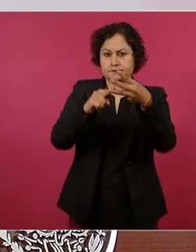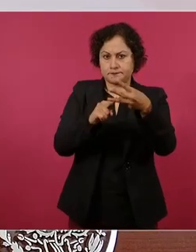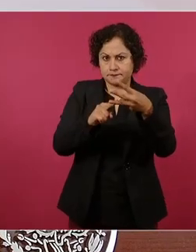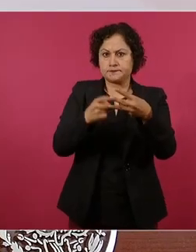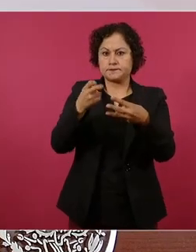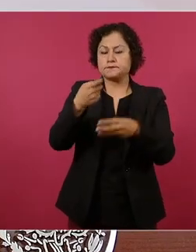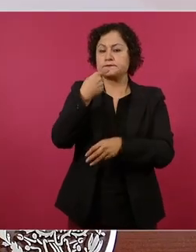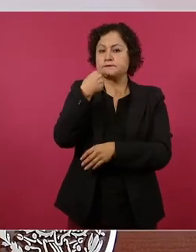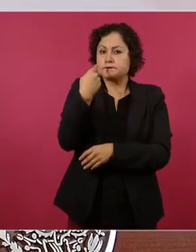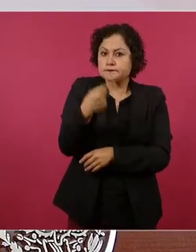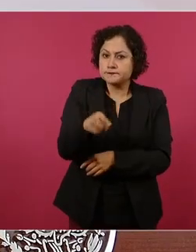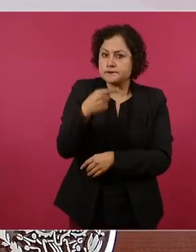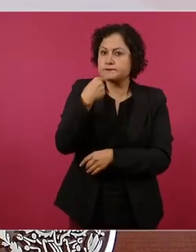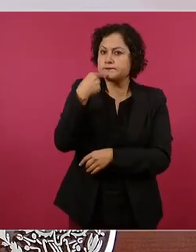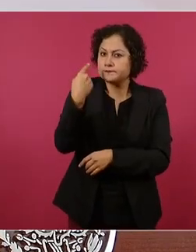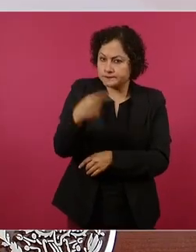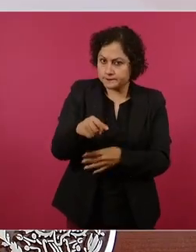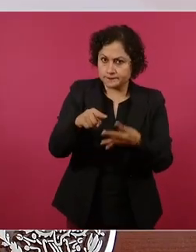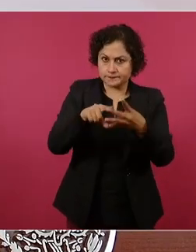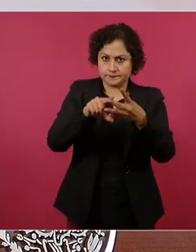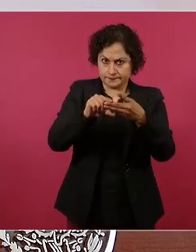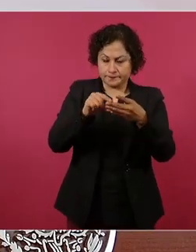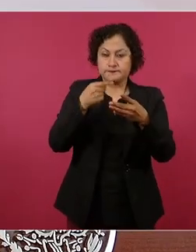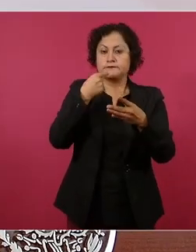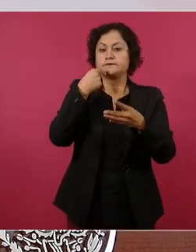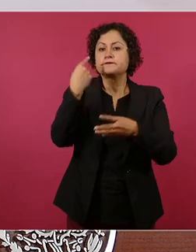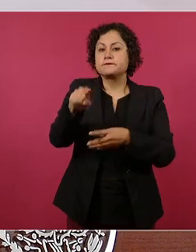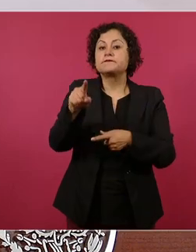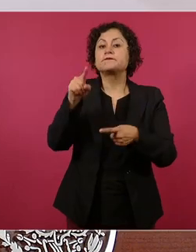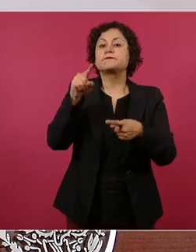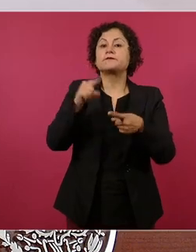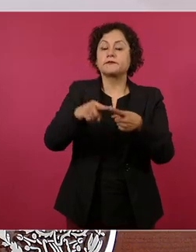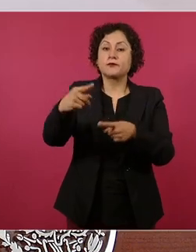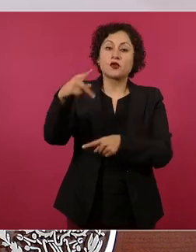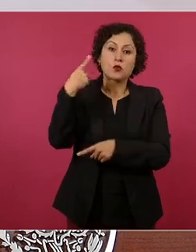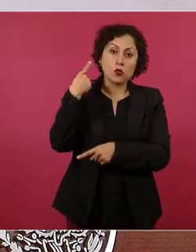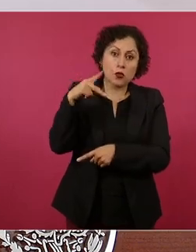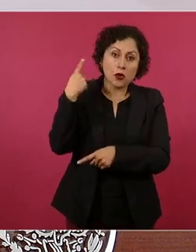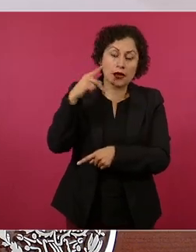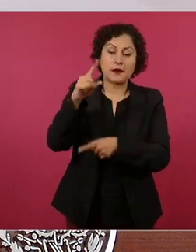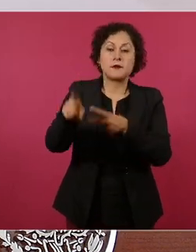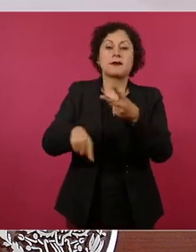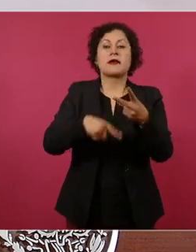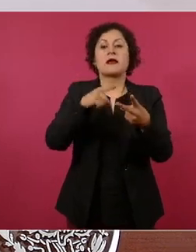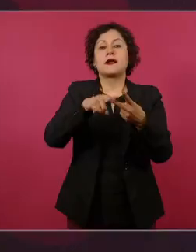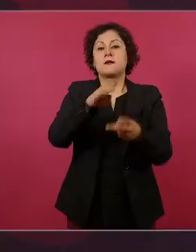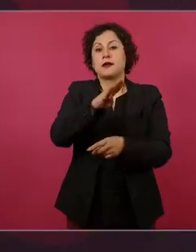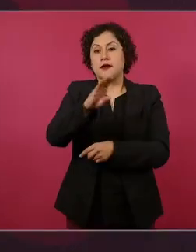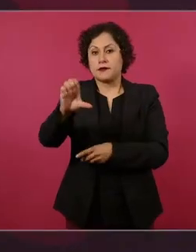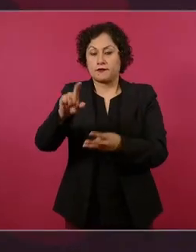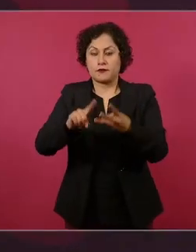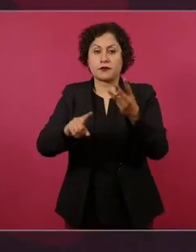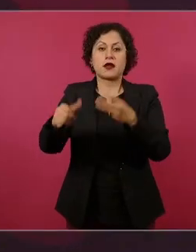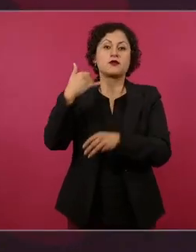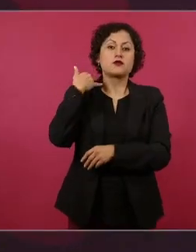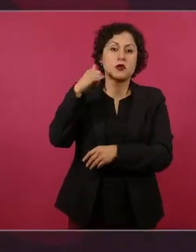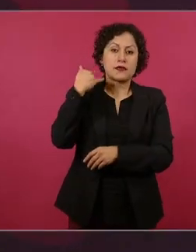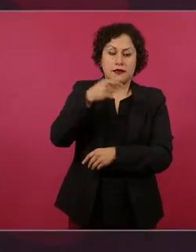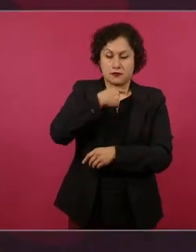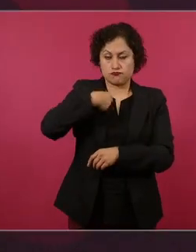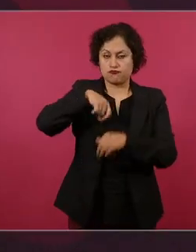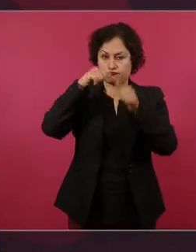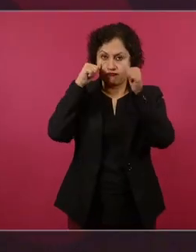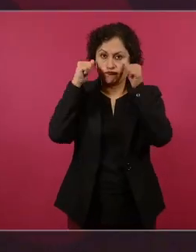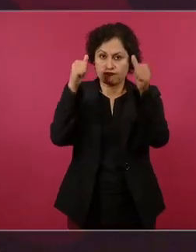demandas, lo de Puebla, lo de Baja California y lo de Yucatán. Ahora